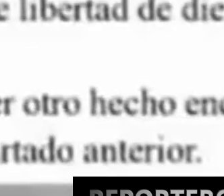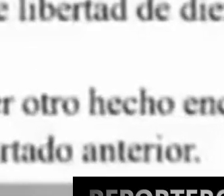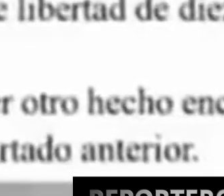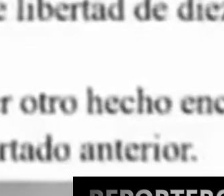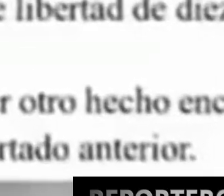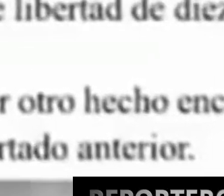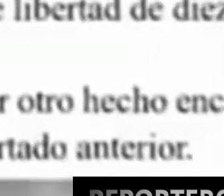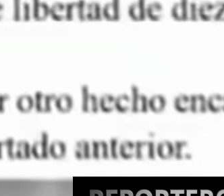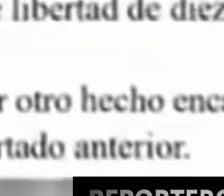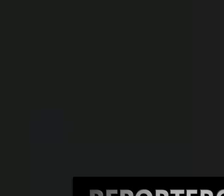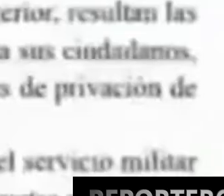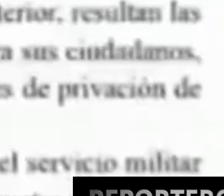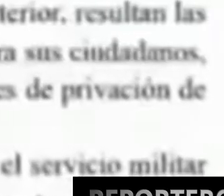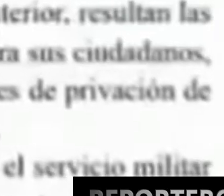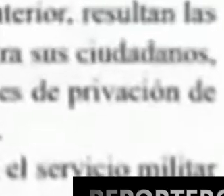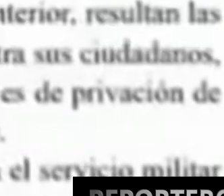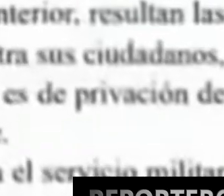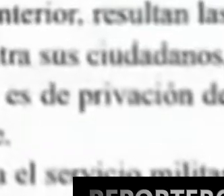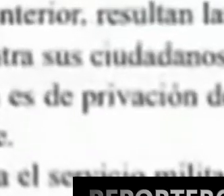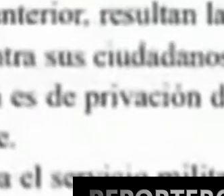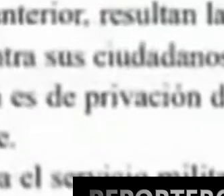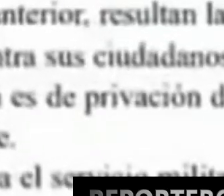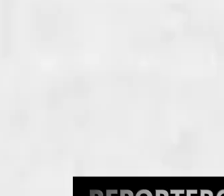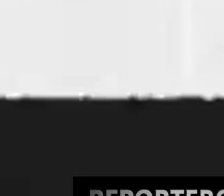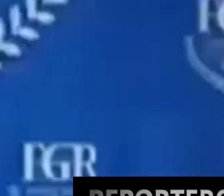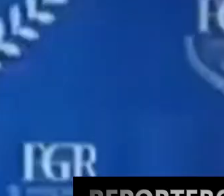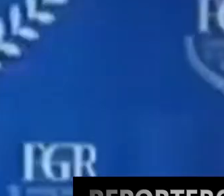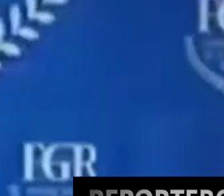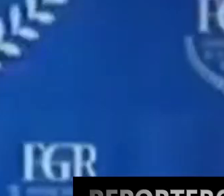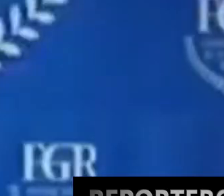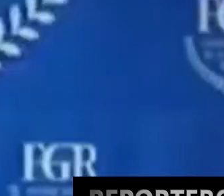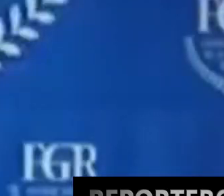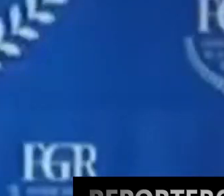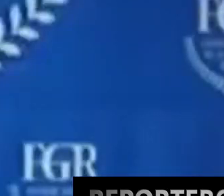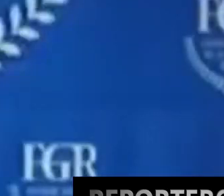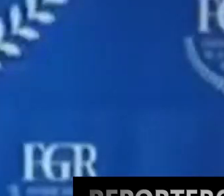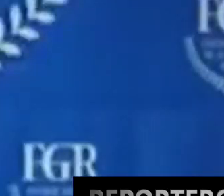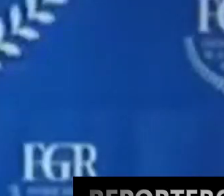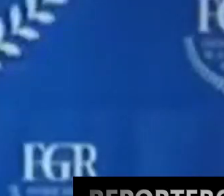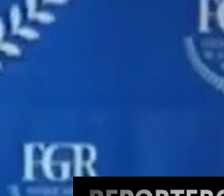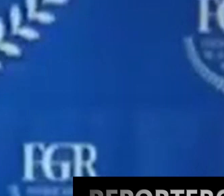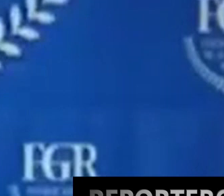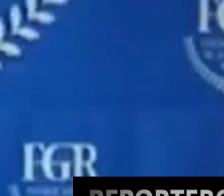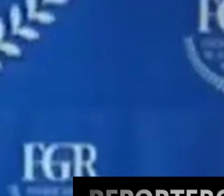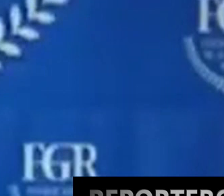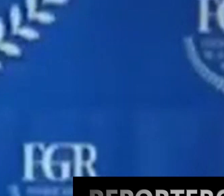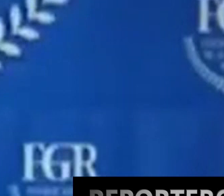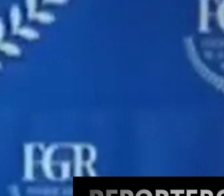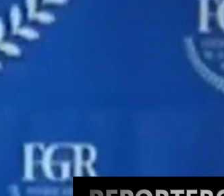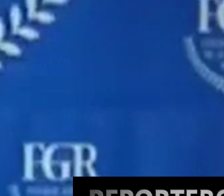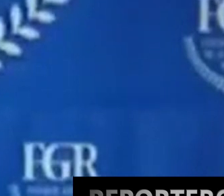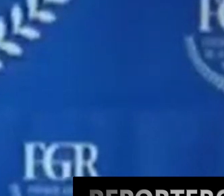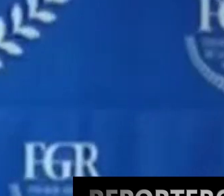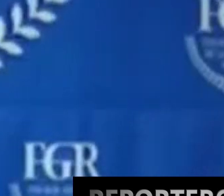mercenarismo, actos hostiles contra el Estado extranjero. La investigación dirá al final, a